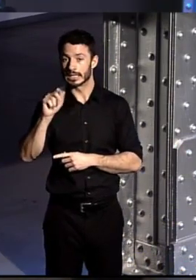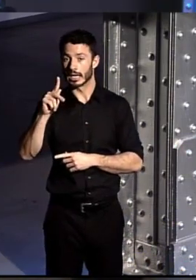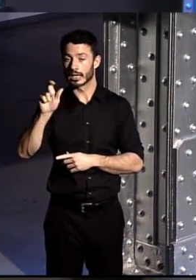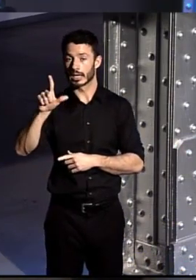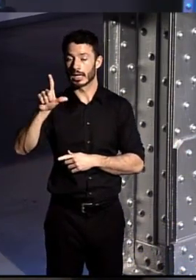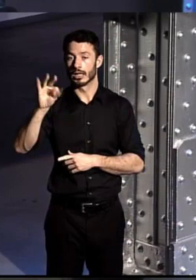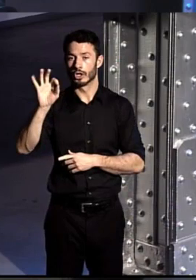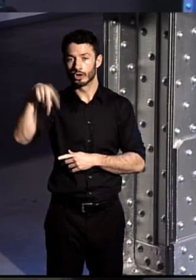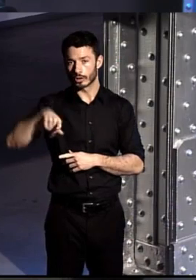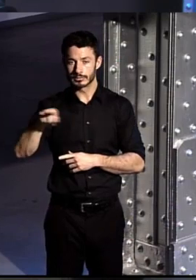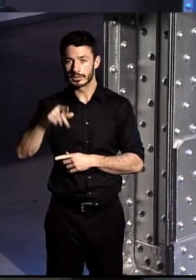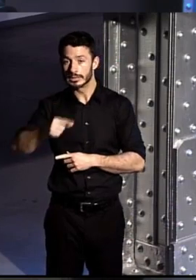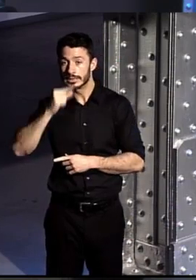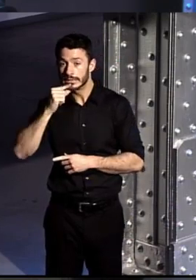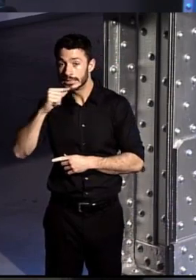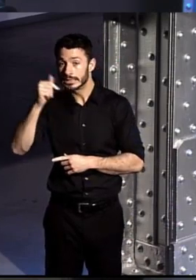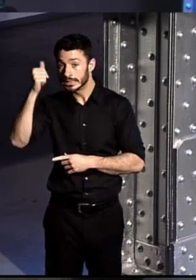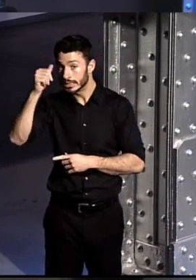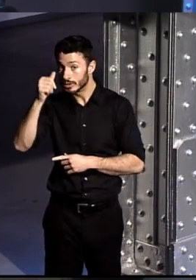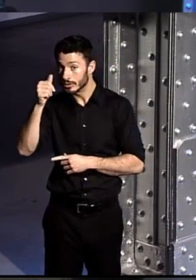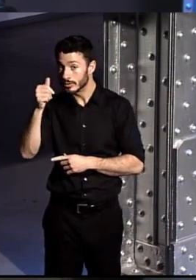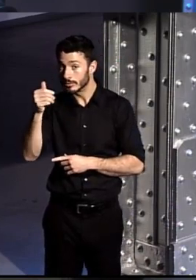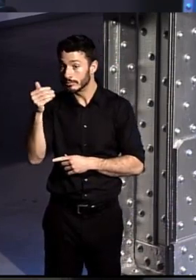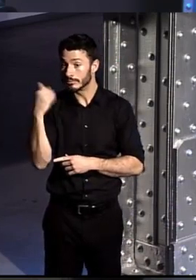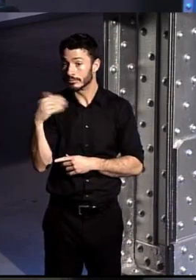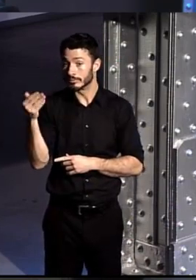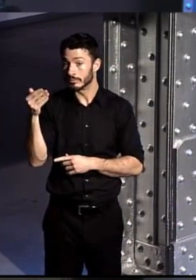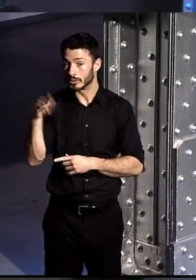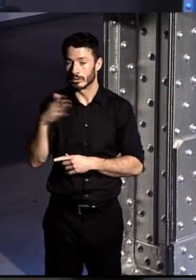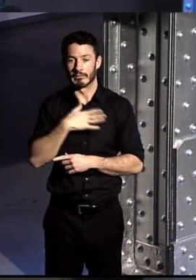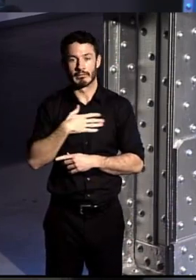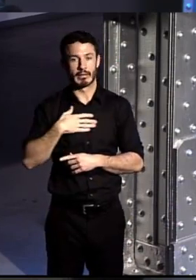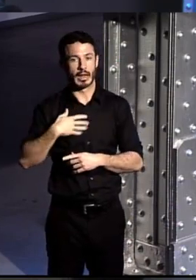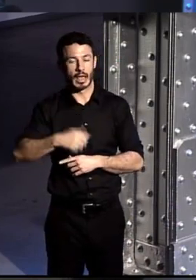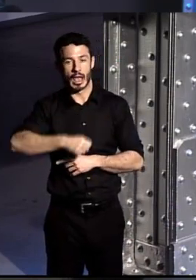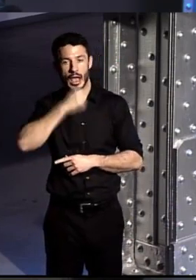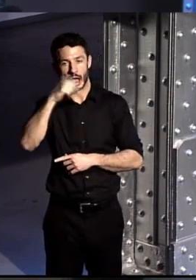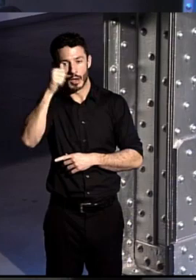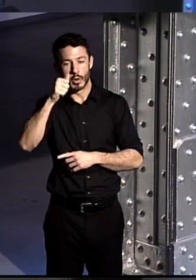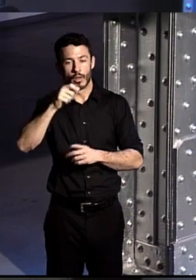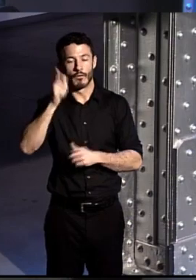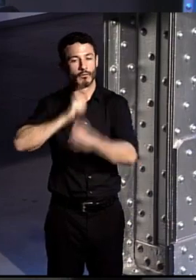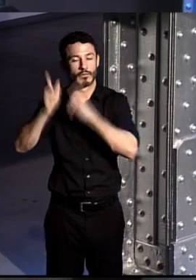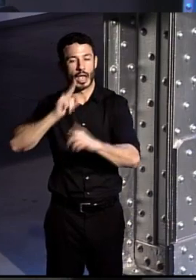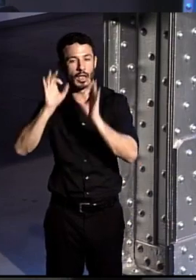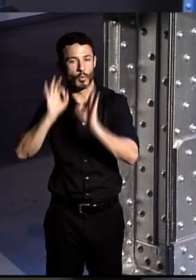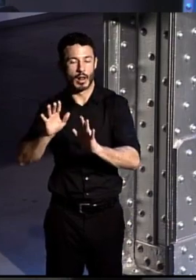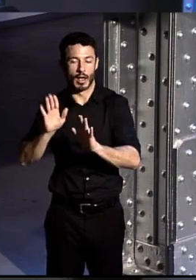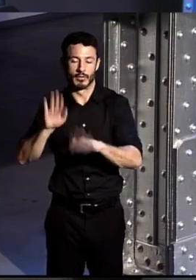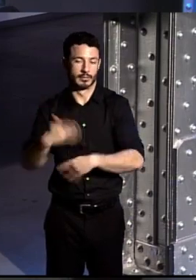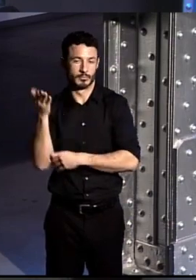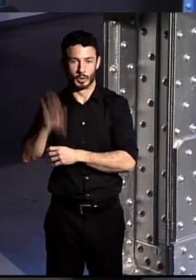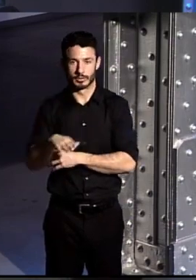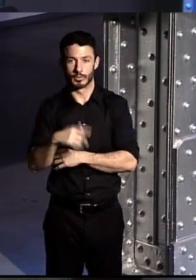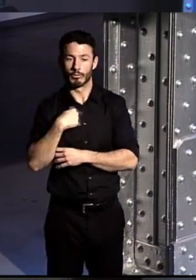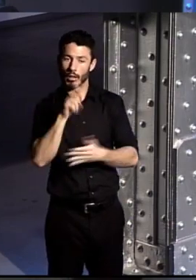mis... Sí, que ha muerto esta Es semana verdad. intentando reproducir el viaje de su abuelo. Bueno, yo ya me he puesto a leer porque son las 9, son horitas de leer. Este